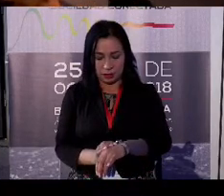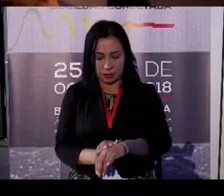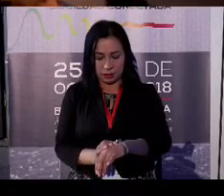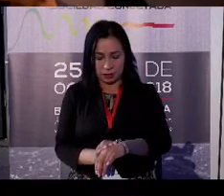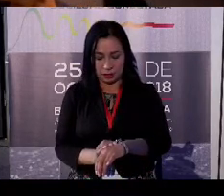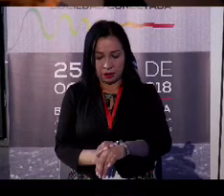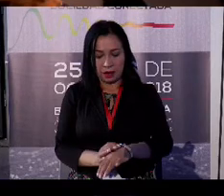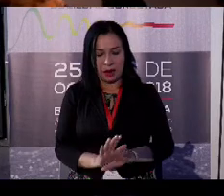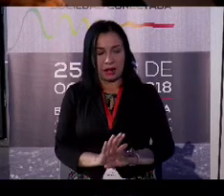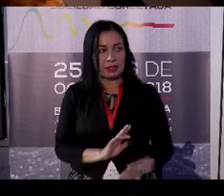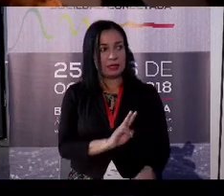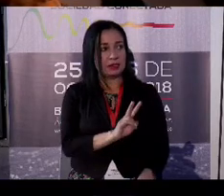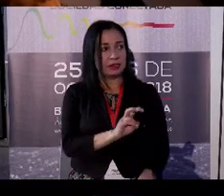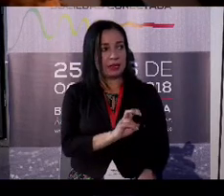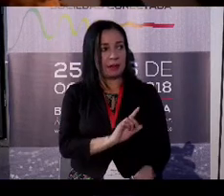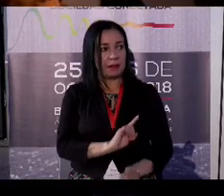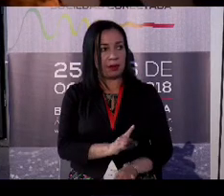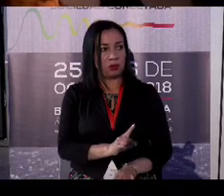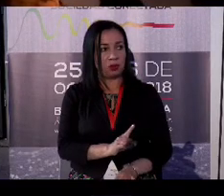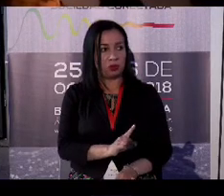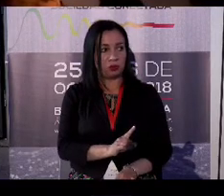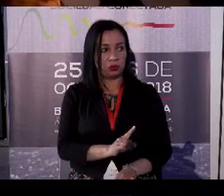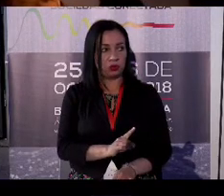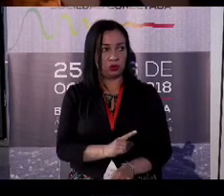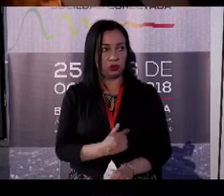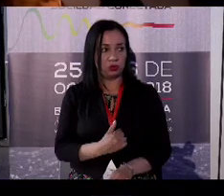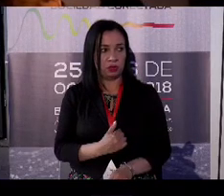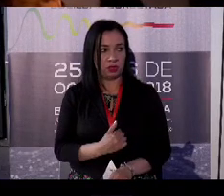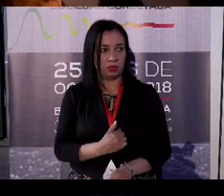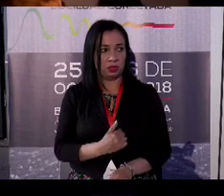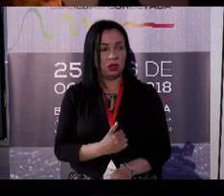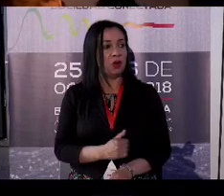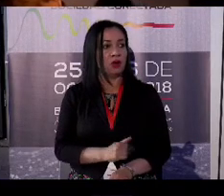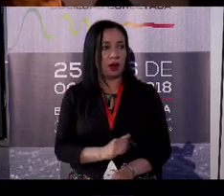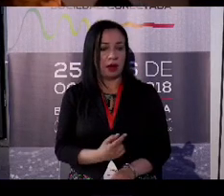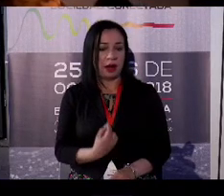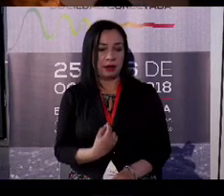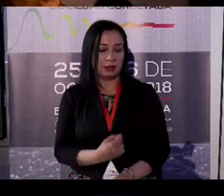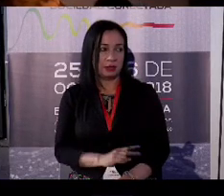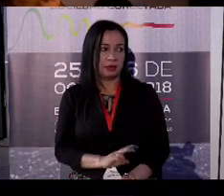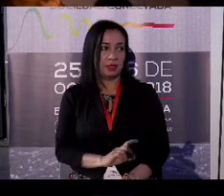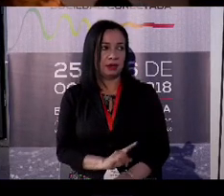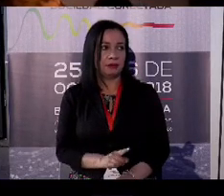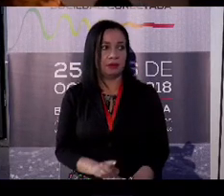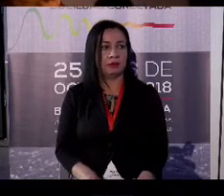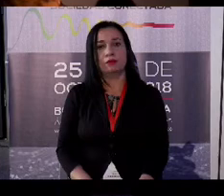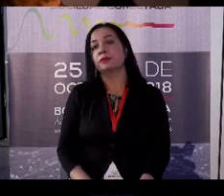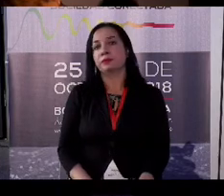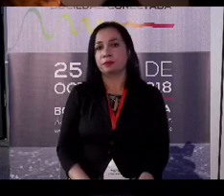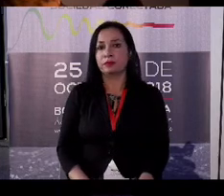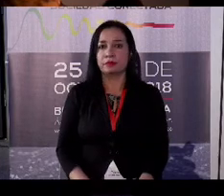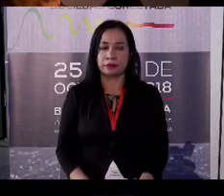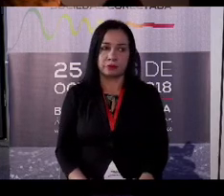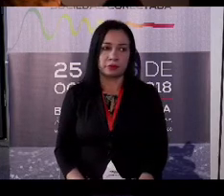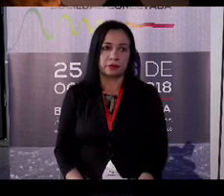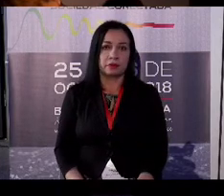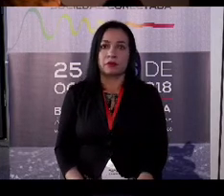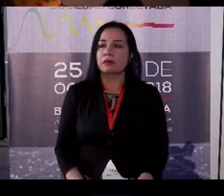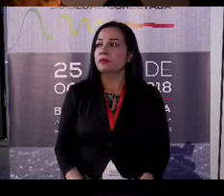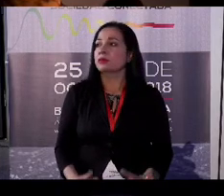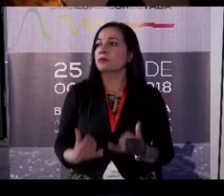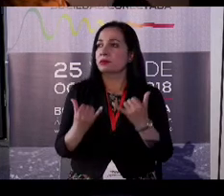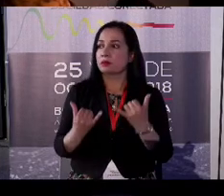Señor Beltrán, muchas gracias por su intervención. Ahora invitamos a nuestros siguientes panelistas, quienes abordarán la